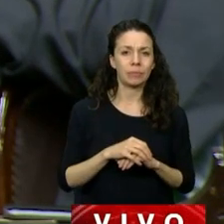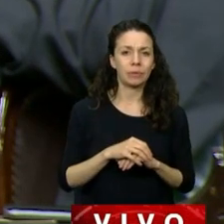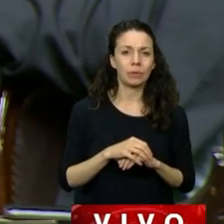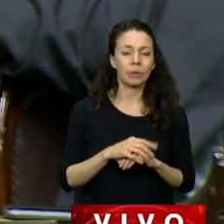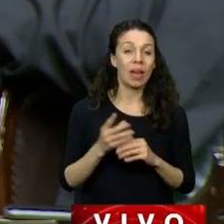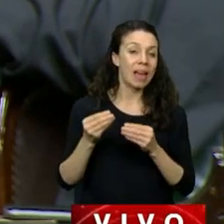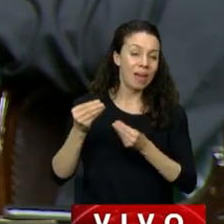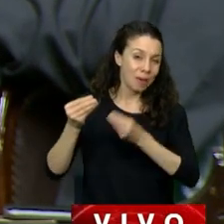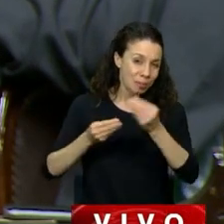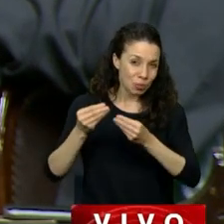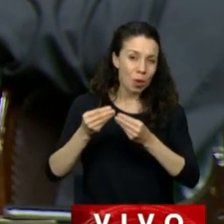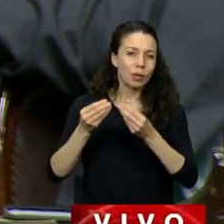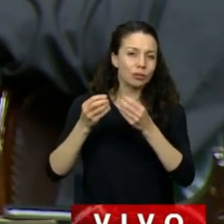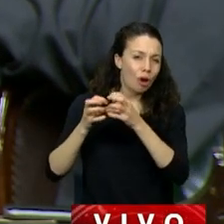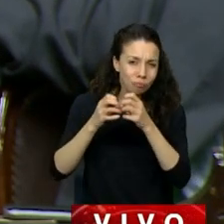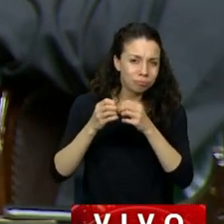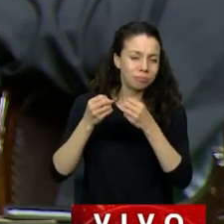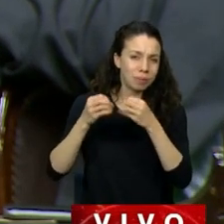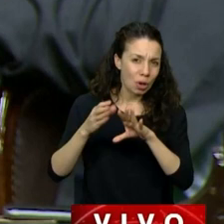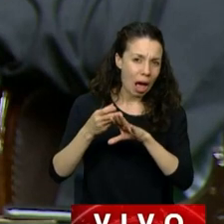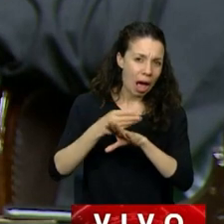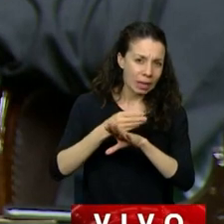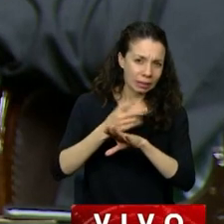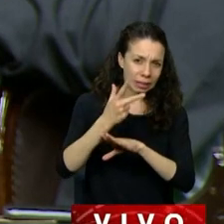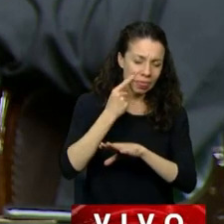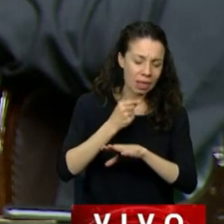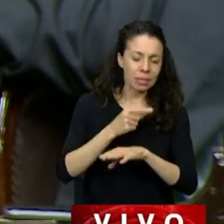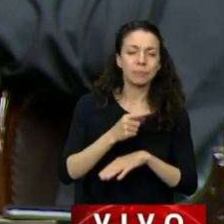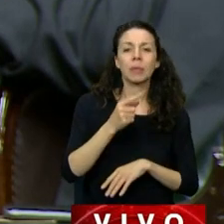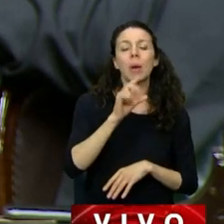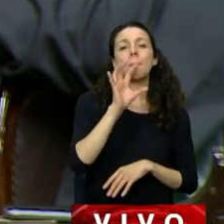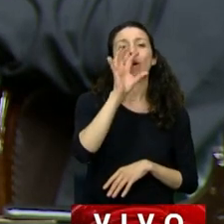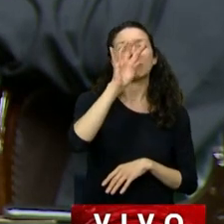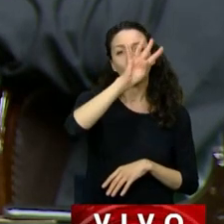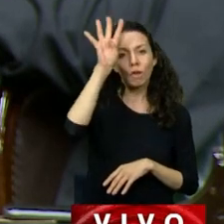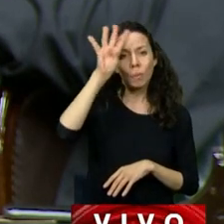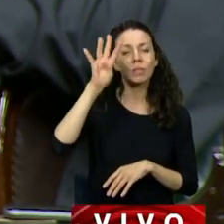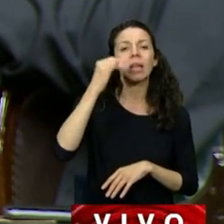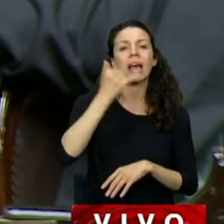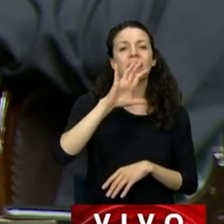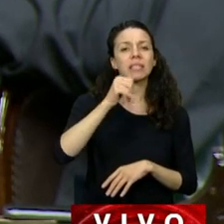en esto. Por ejemplo, la provincia de Formosa incrementa